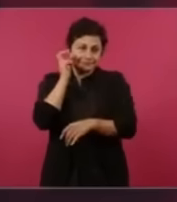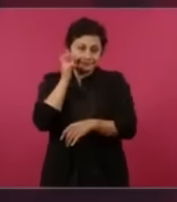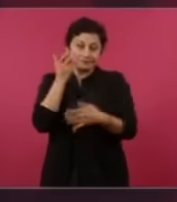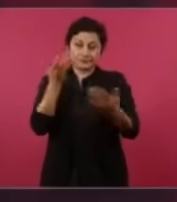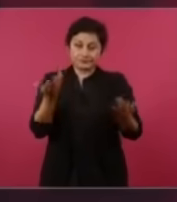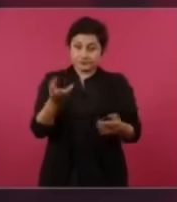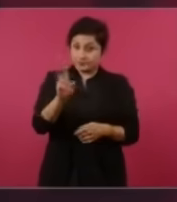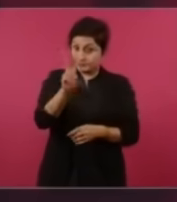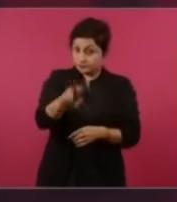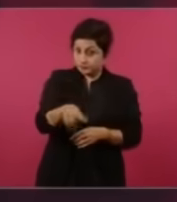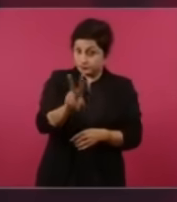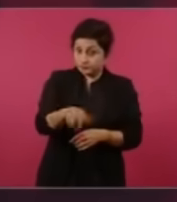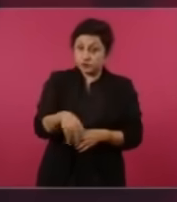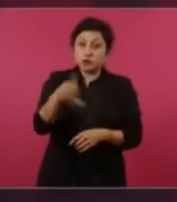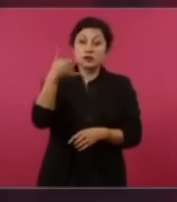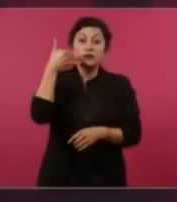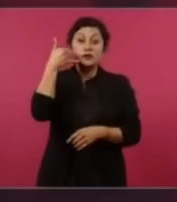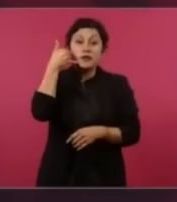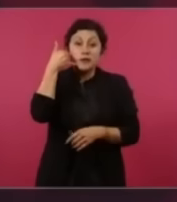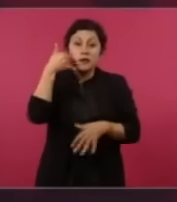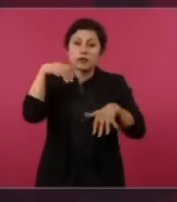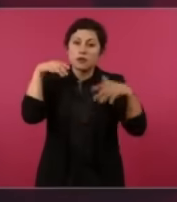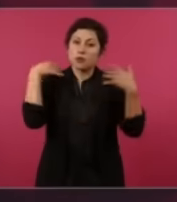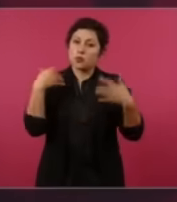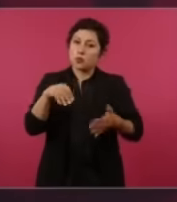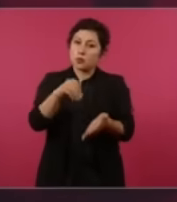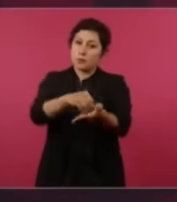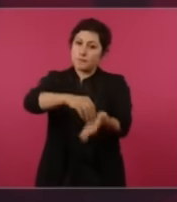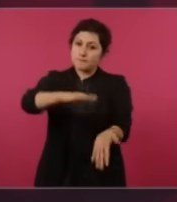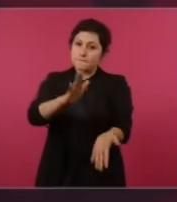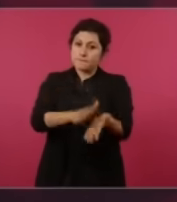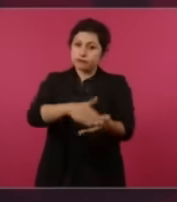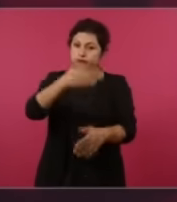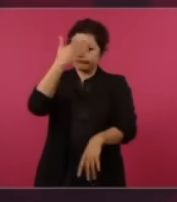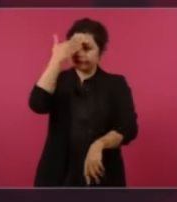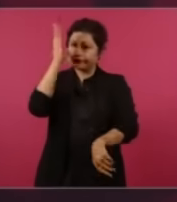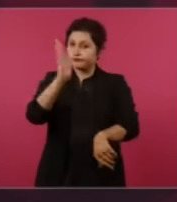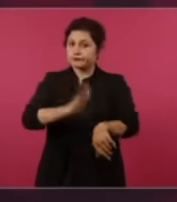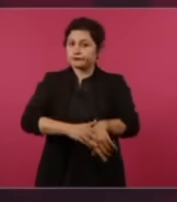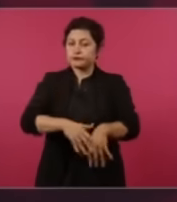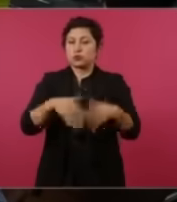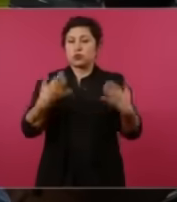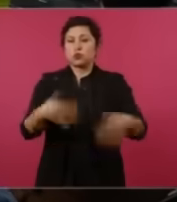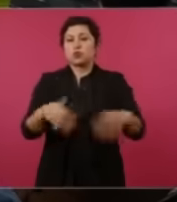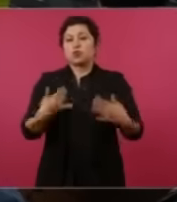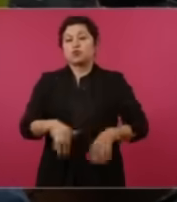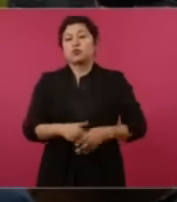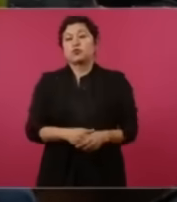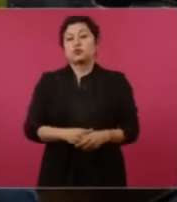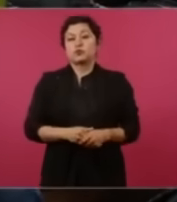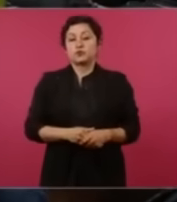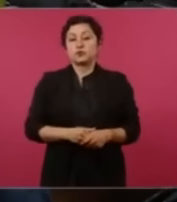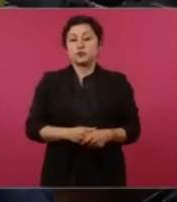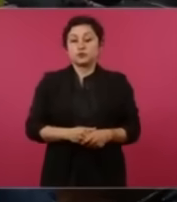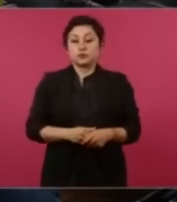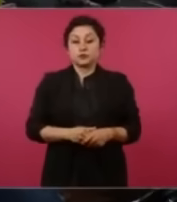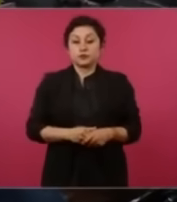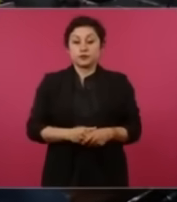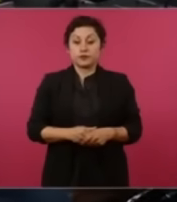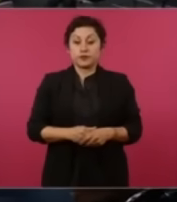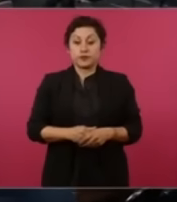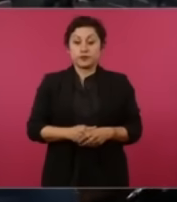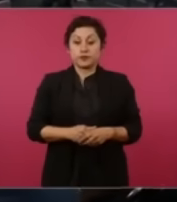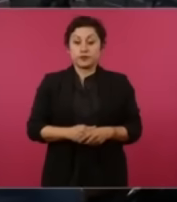documentos históricos. O sea, hay